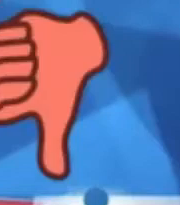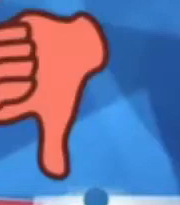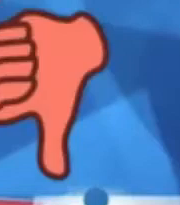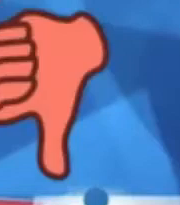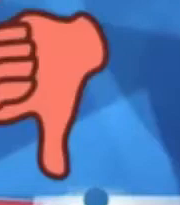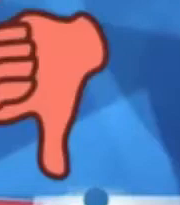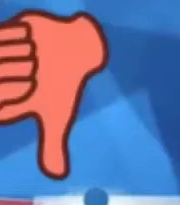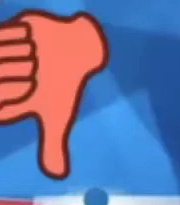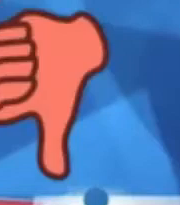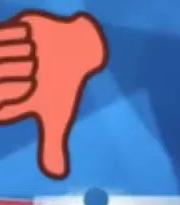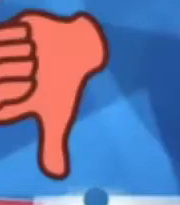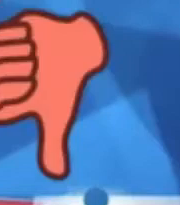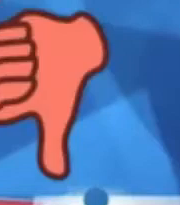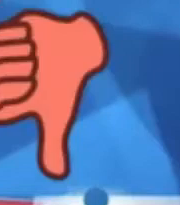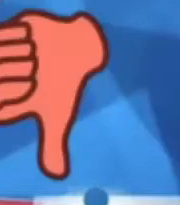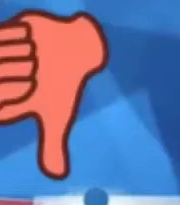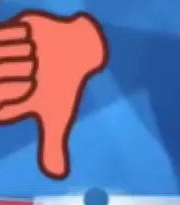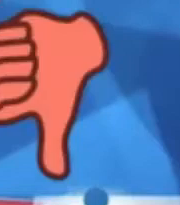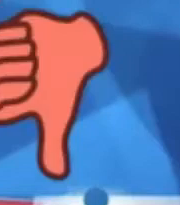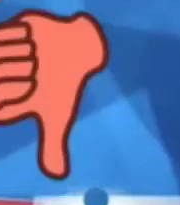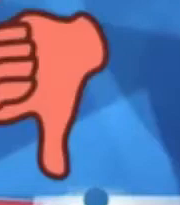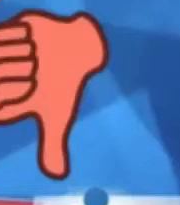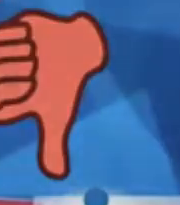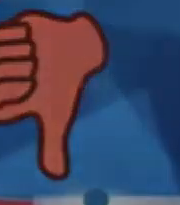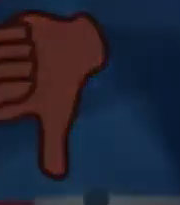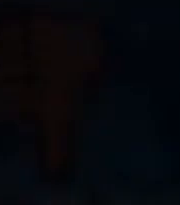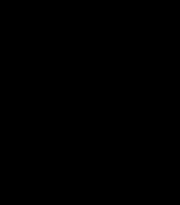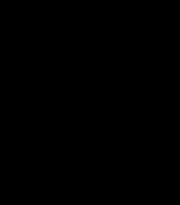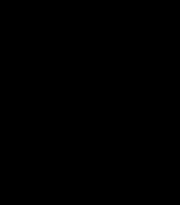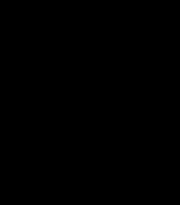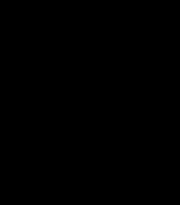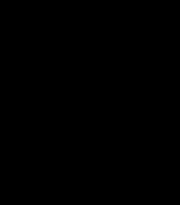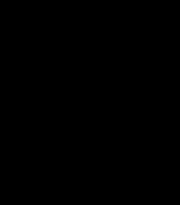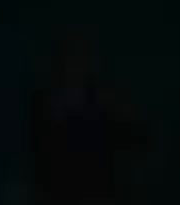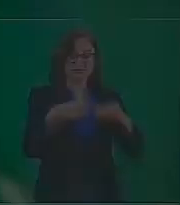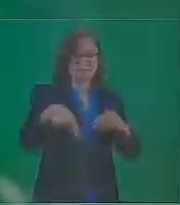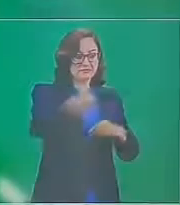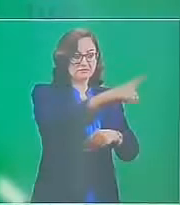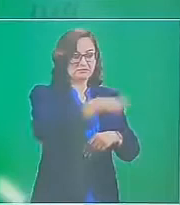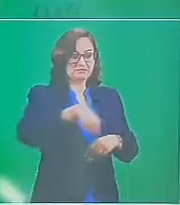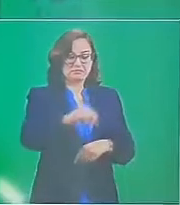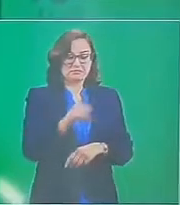tenaces cuestionadores de todo lo que hace el gobierno. Dijo AMLO.